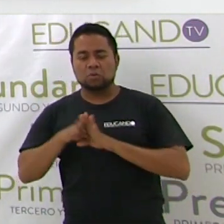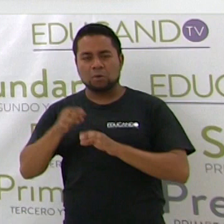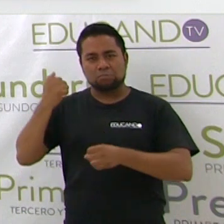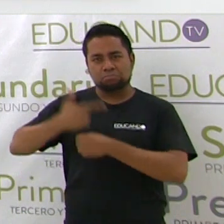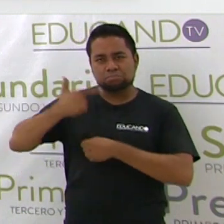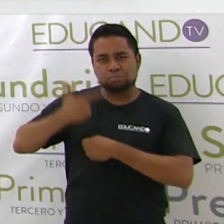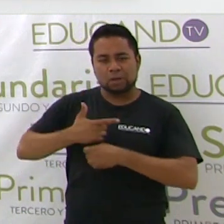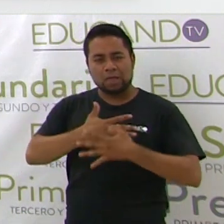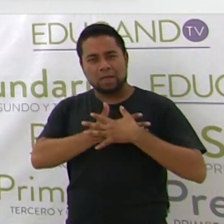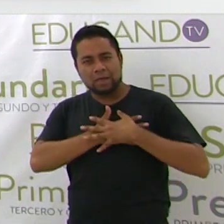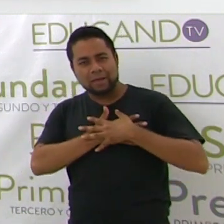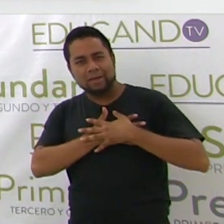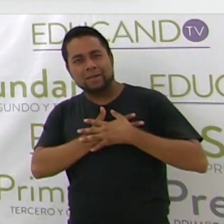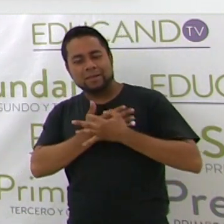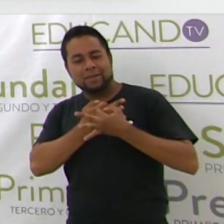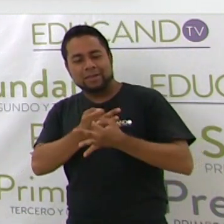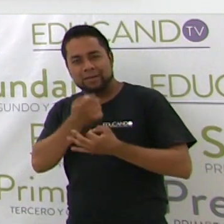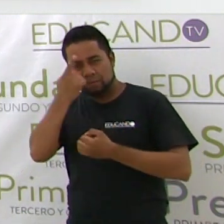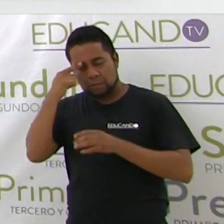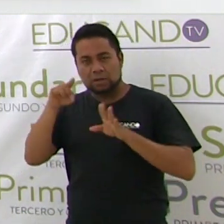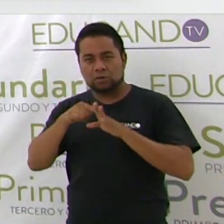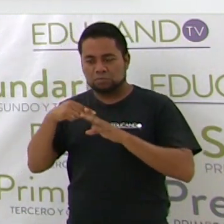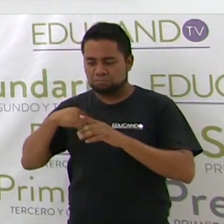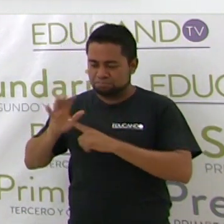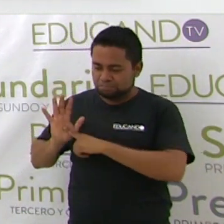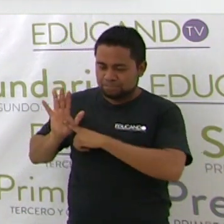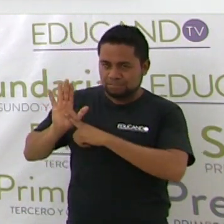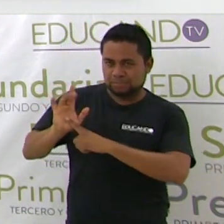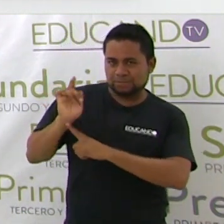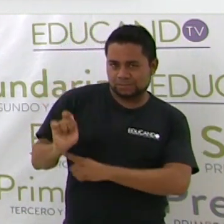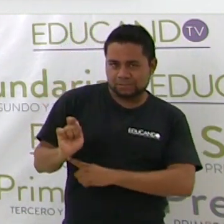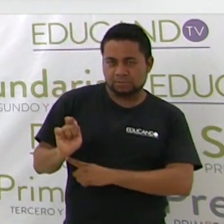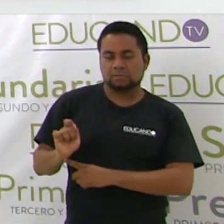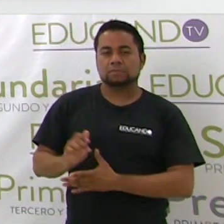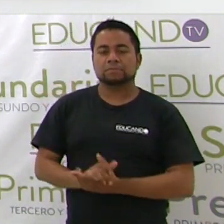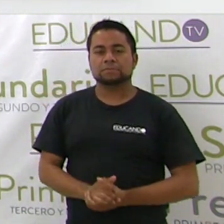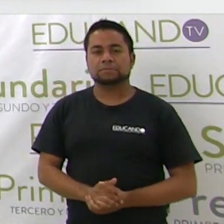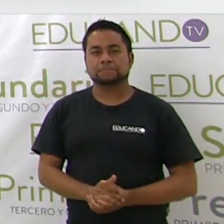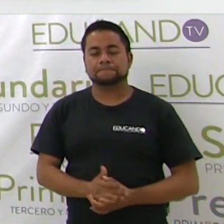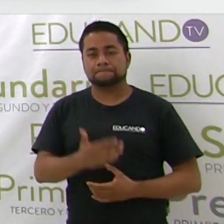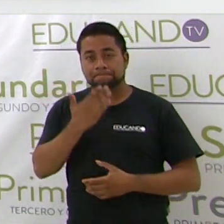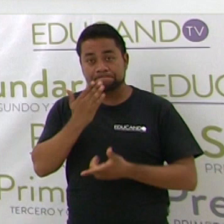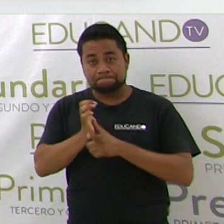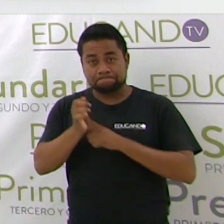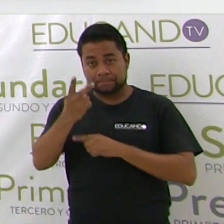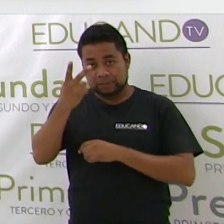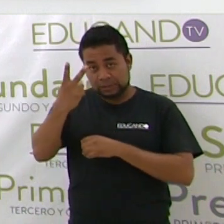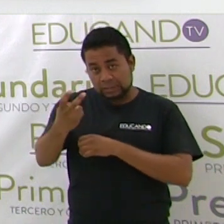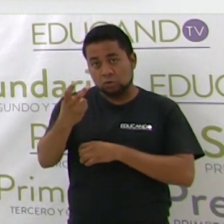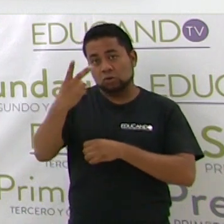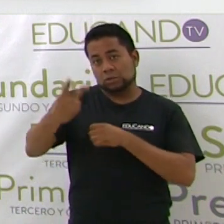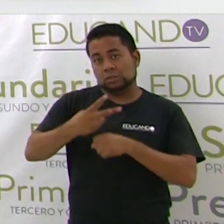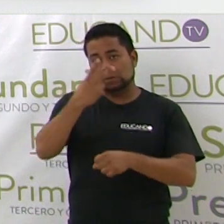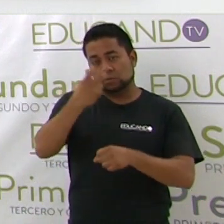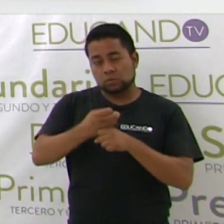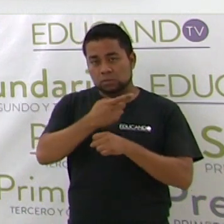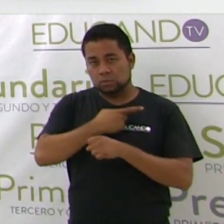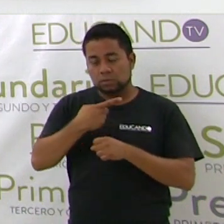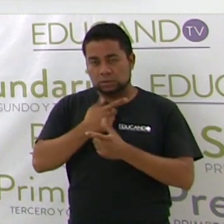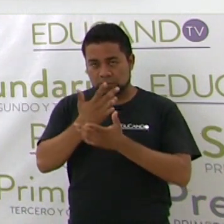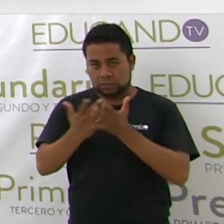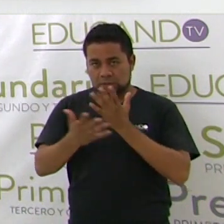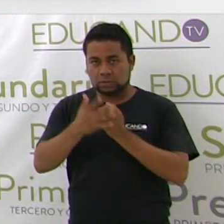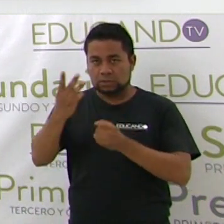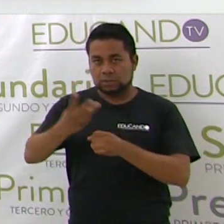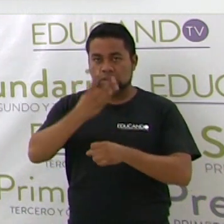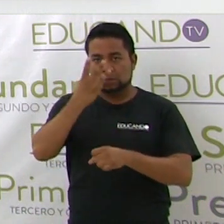descubriendo el amor hacia lo que nos van a presentar, ¿verdad? Entonces, eso es lo segundo que tenemos que hacer. Lo